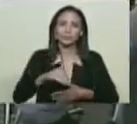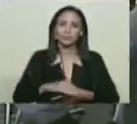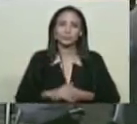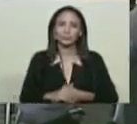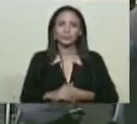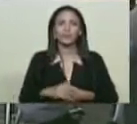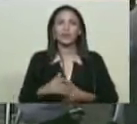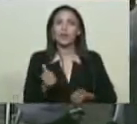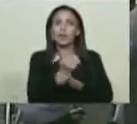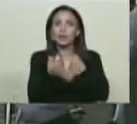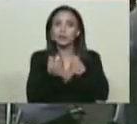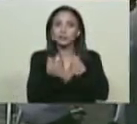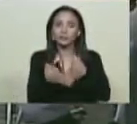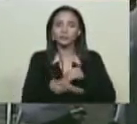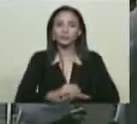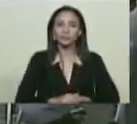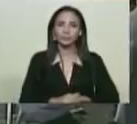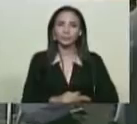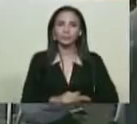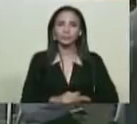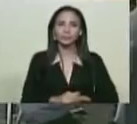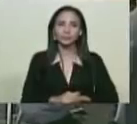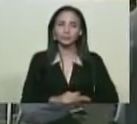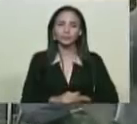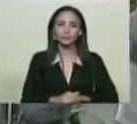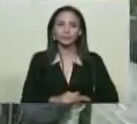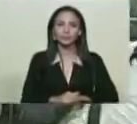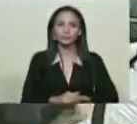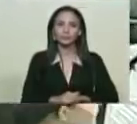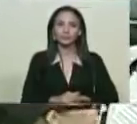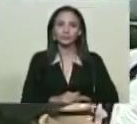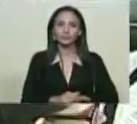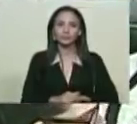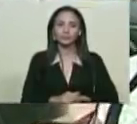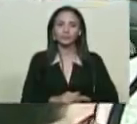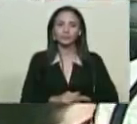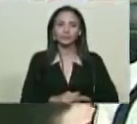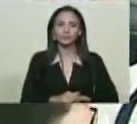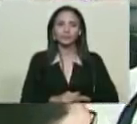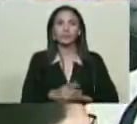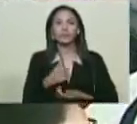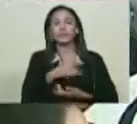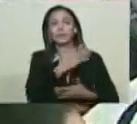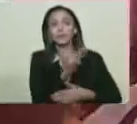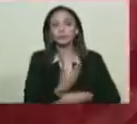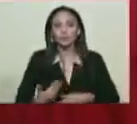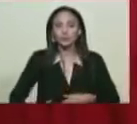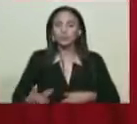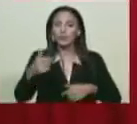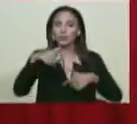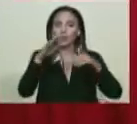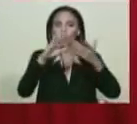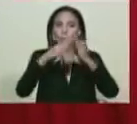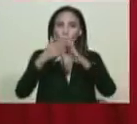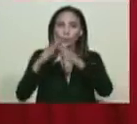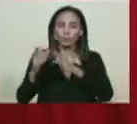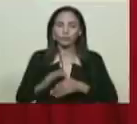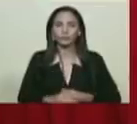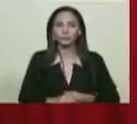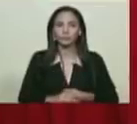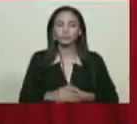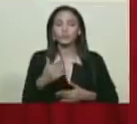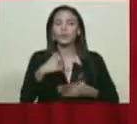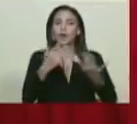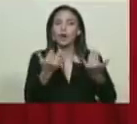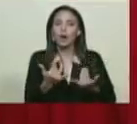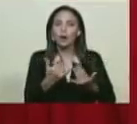Bueno, un abrazo. Él se encuentra en el Jarillo, acá, municipio de Guaycaipuro, en los